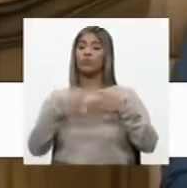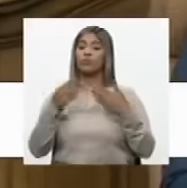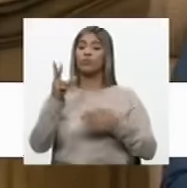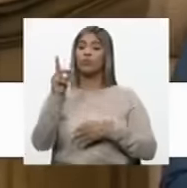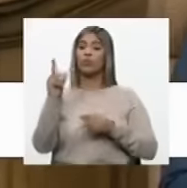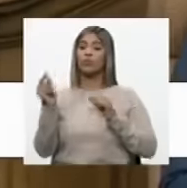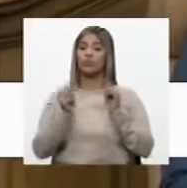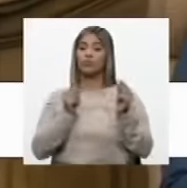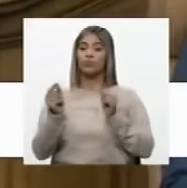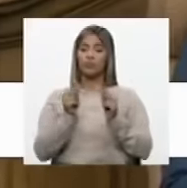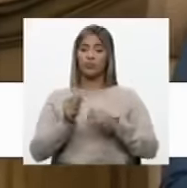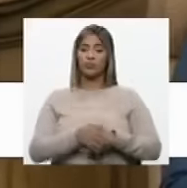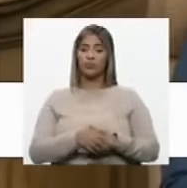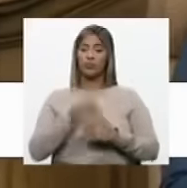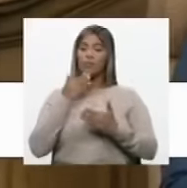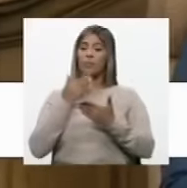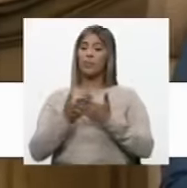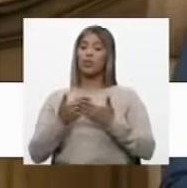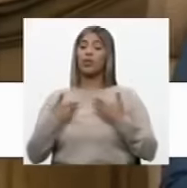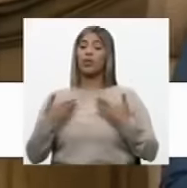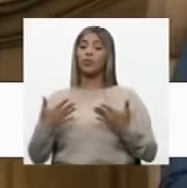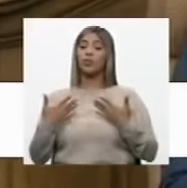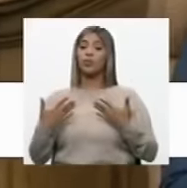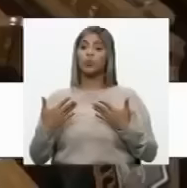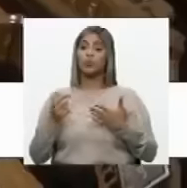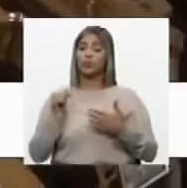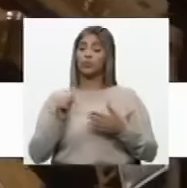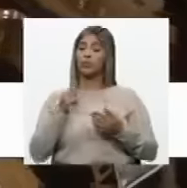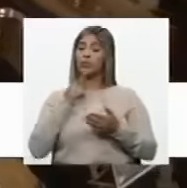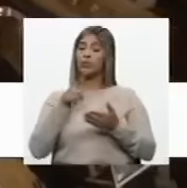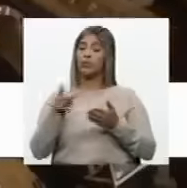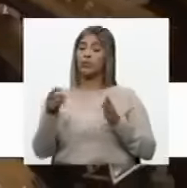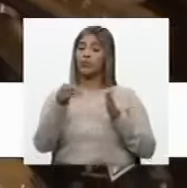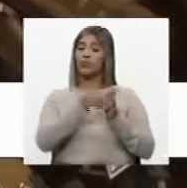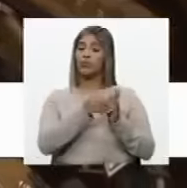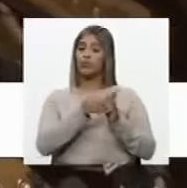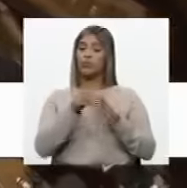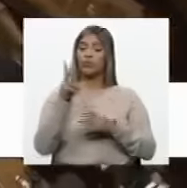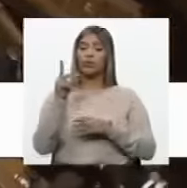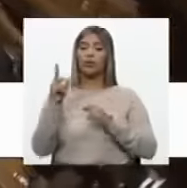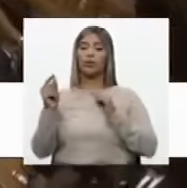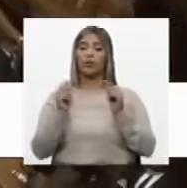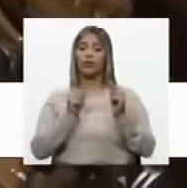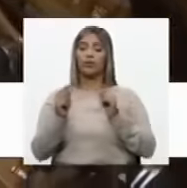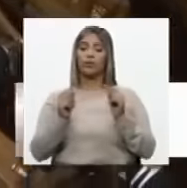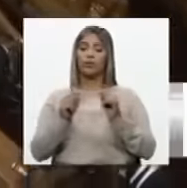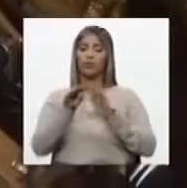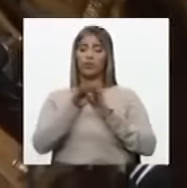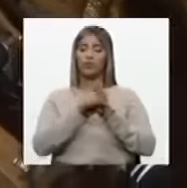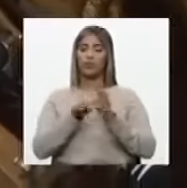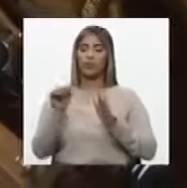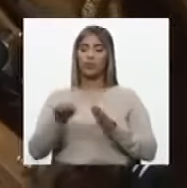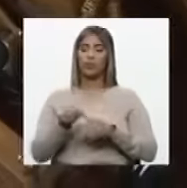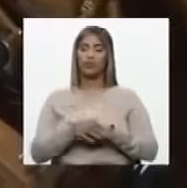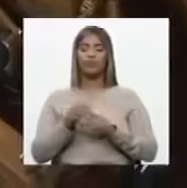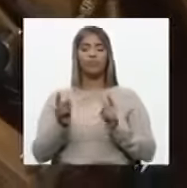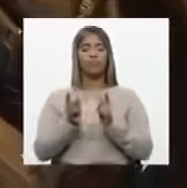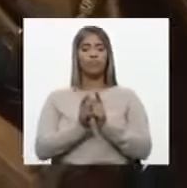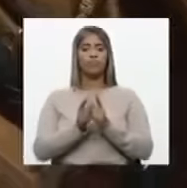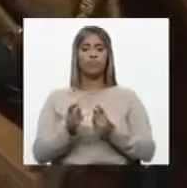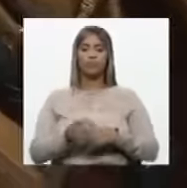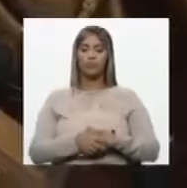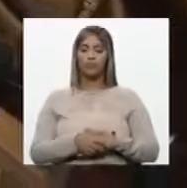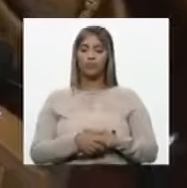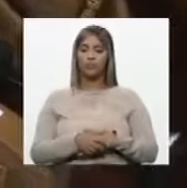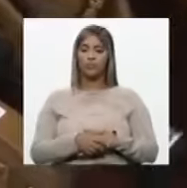segunda discusión. Solicita la urgencia reglamentaria para ser incluida la segunda discusión en el orden del día. Es todo, ciudadano